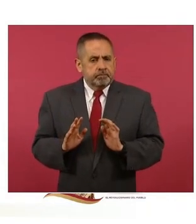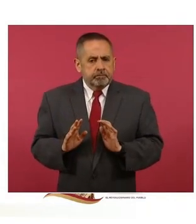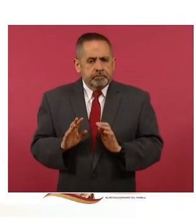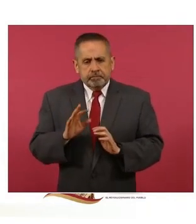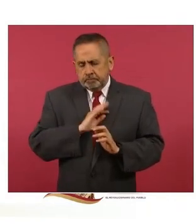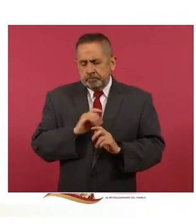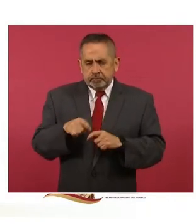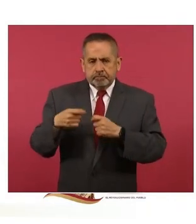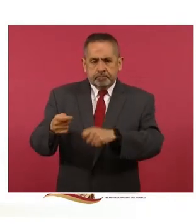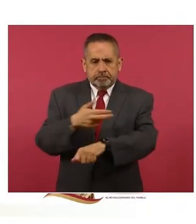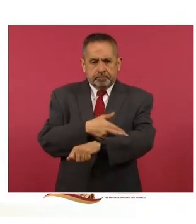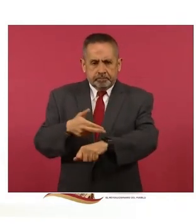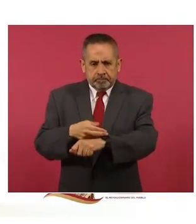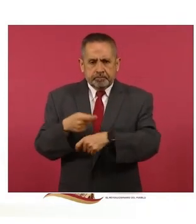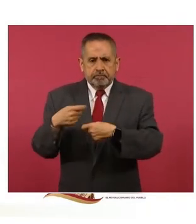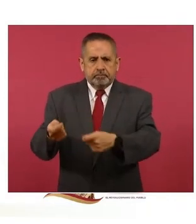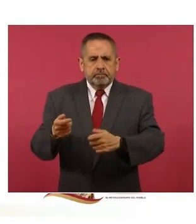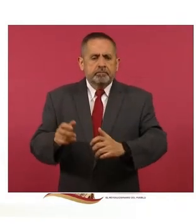pudo